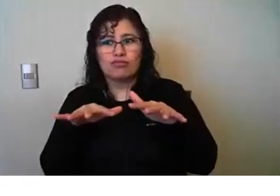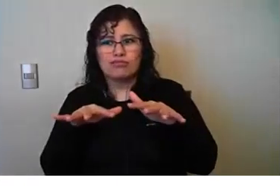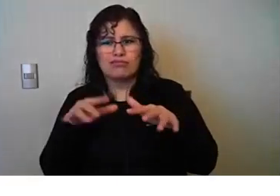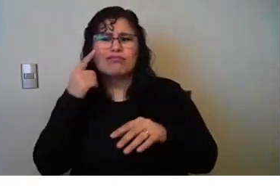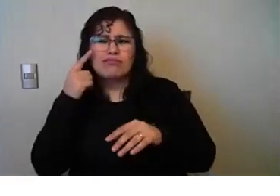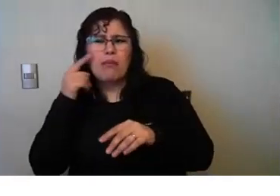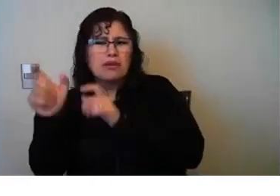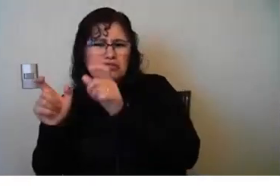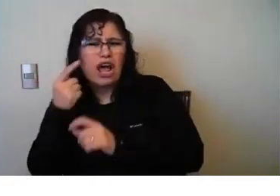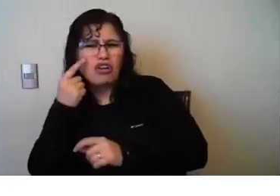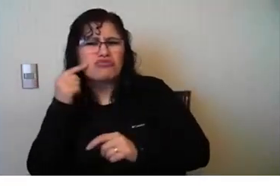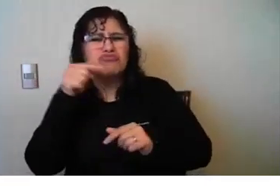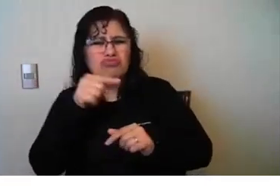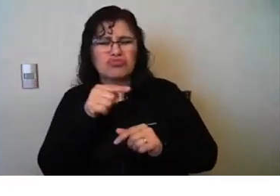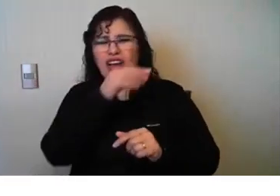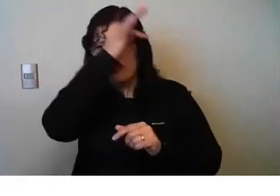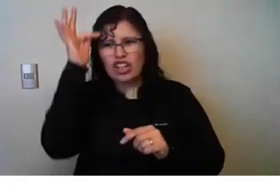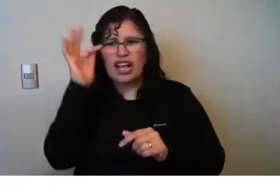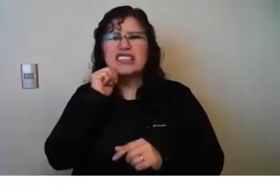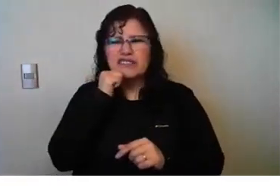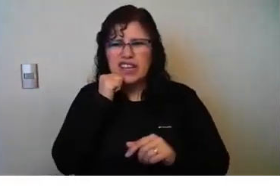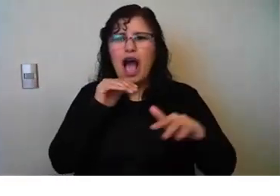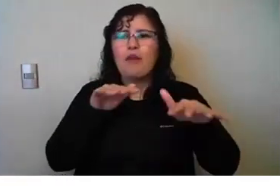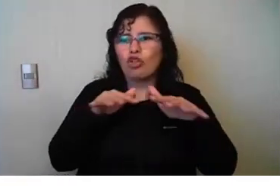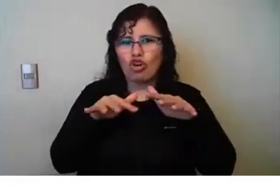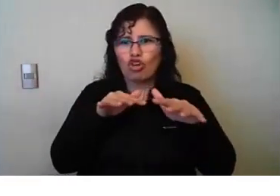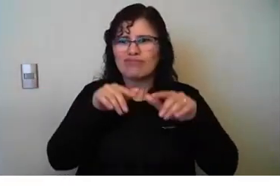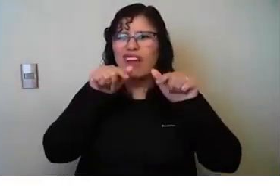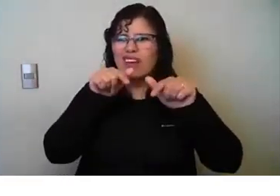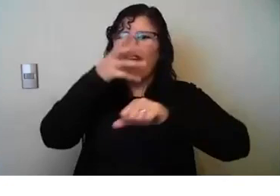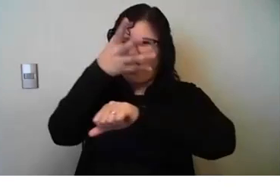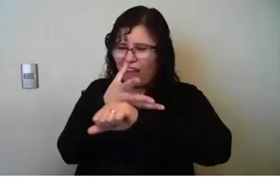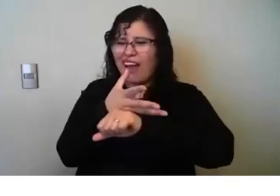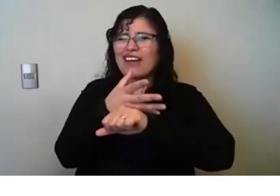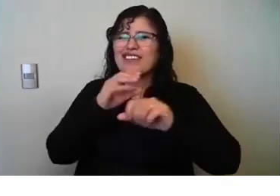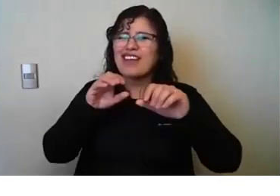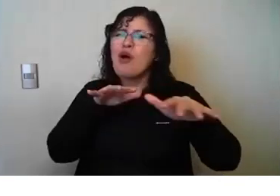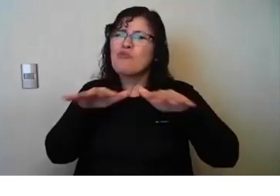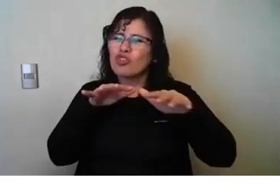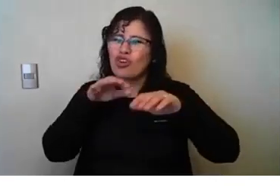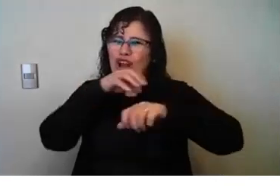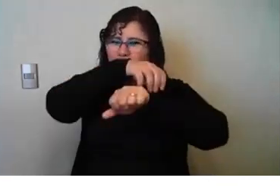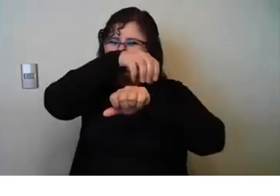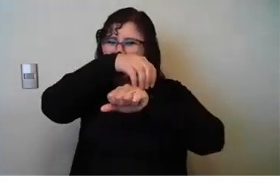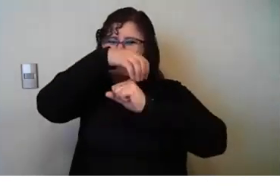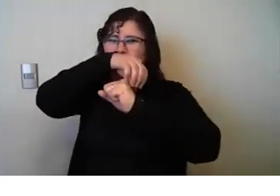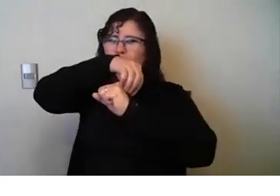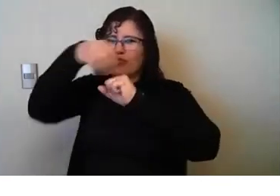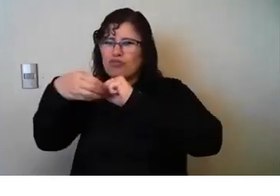en estas áreas motoras. Y ahí nos vamos a dar cuenta que hay áreas motoras